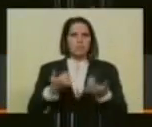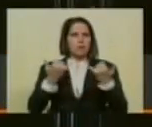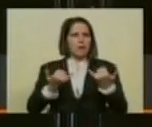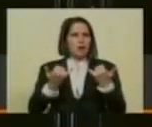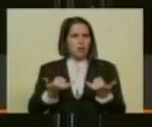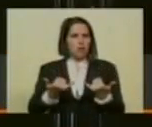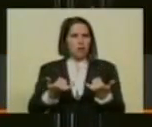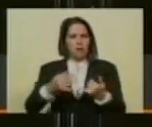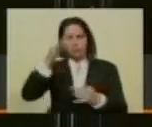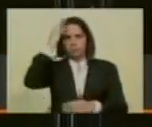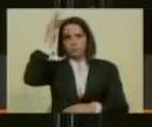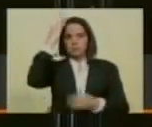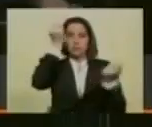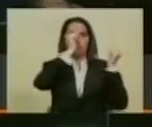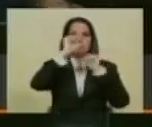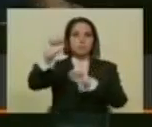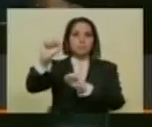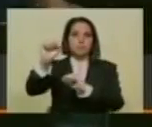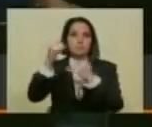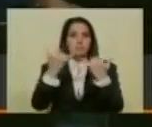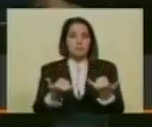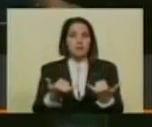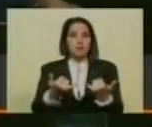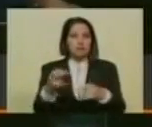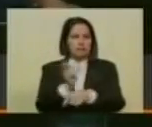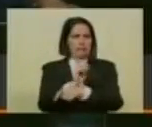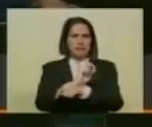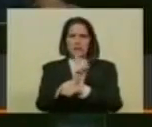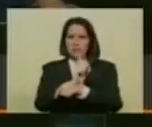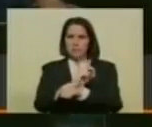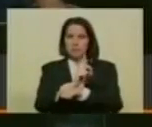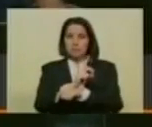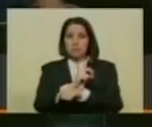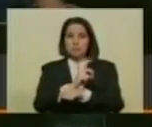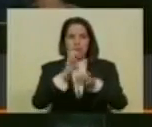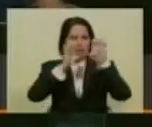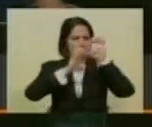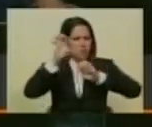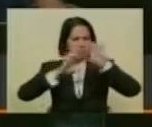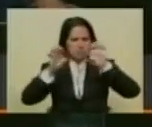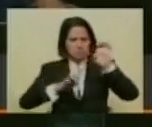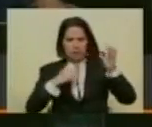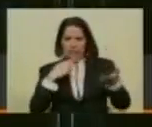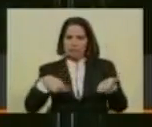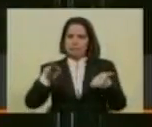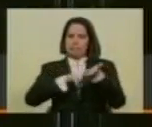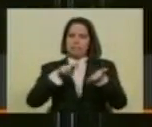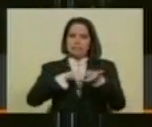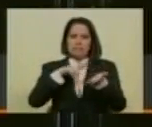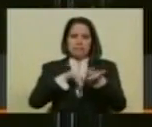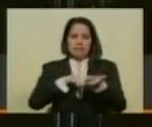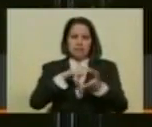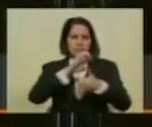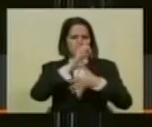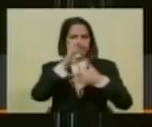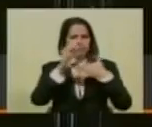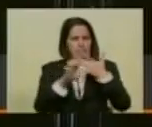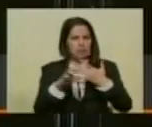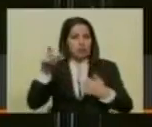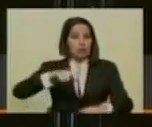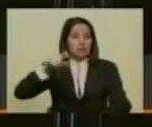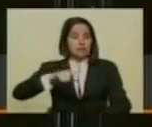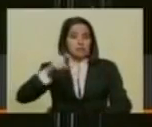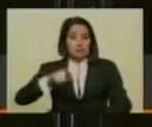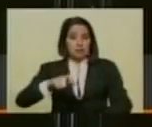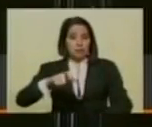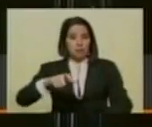que el Consejo de Defensa de la Nación en tiempo récord rectificó aquellos elementos que consideró necesario a través